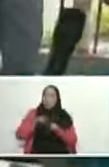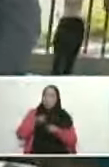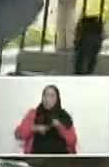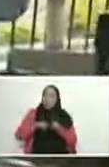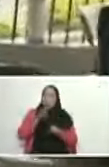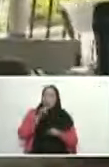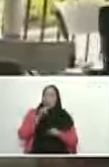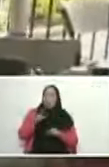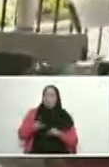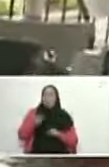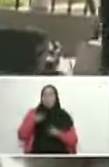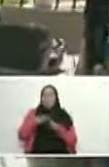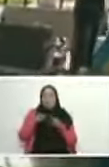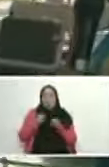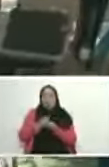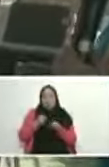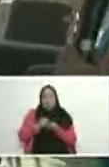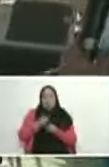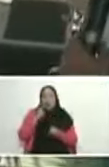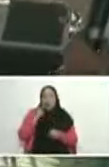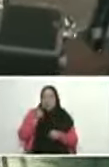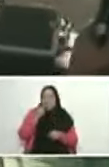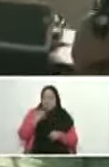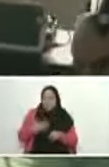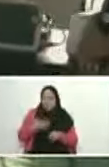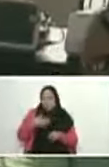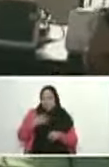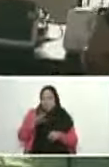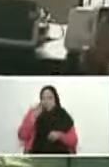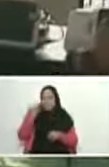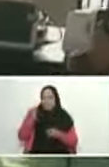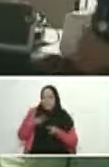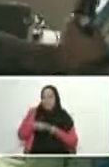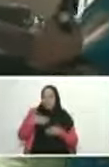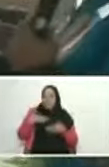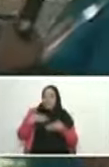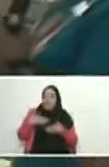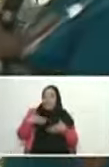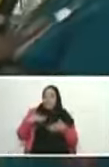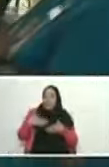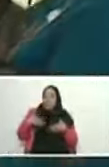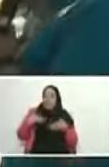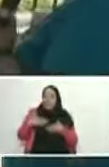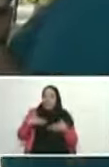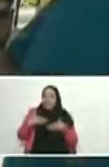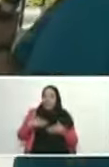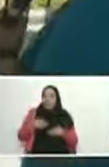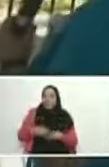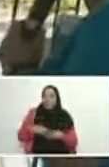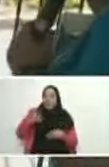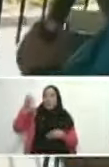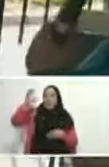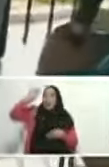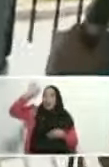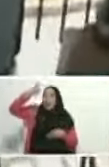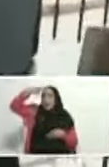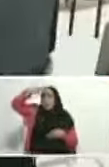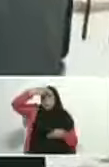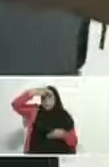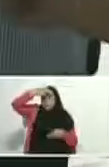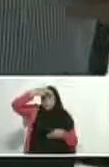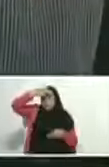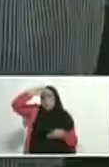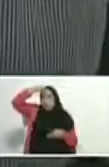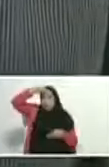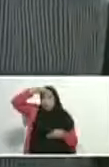que usted también nos está dotando. Sí, está buena. Está buena, presidente. ¿Sí? ¿Qué es esto? Esa es la linterna que utilizan los médicos